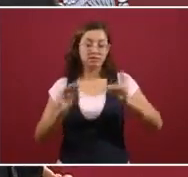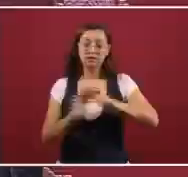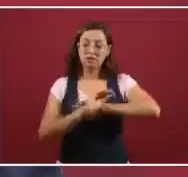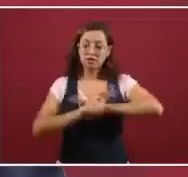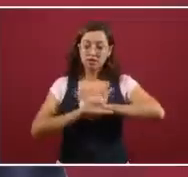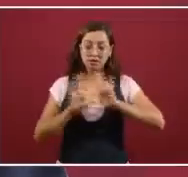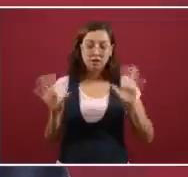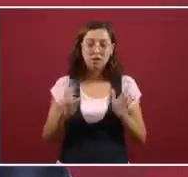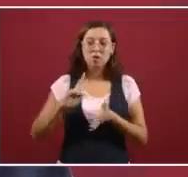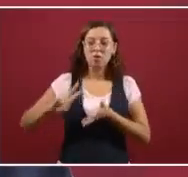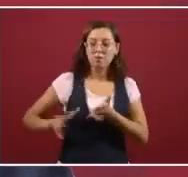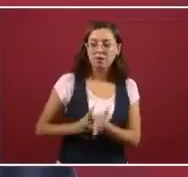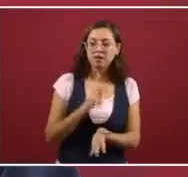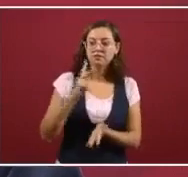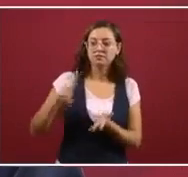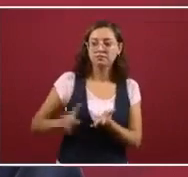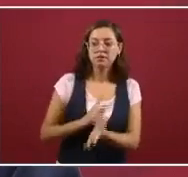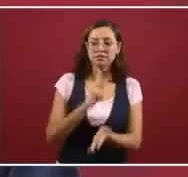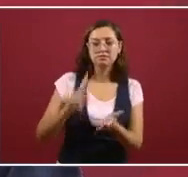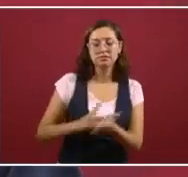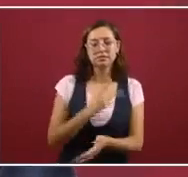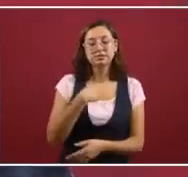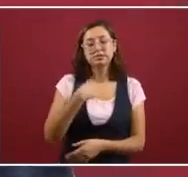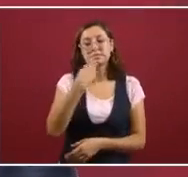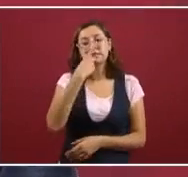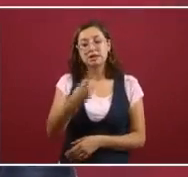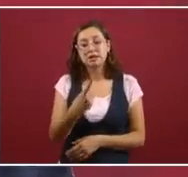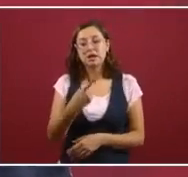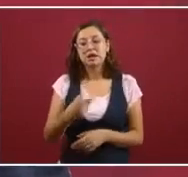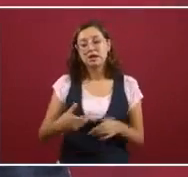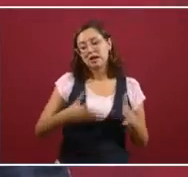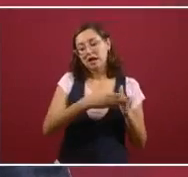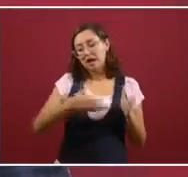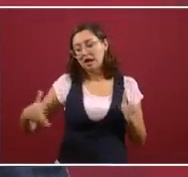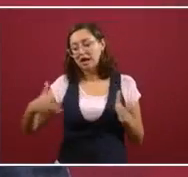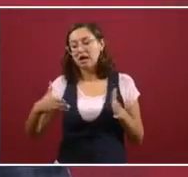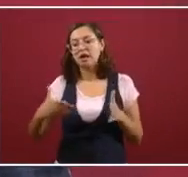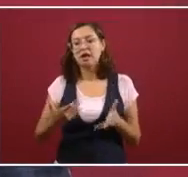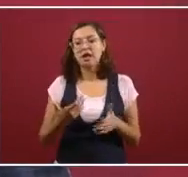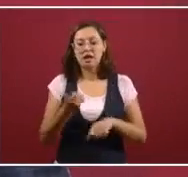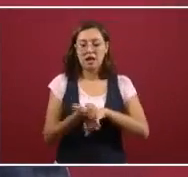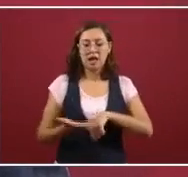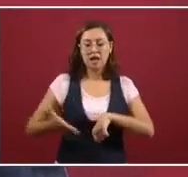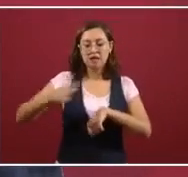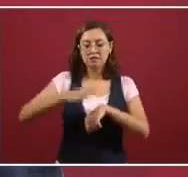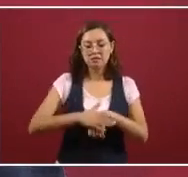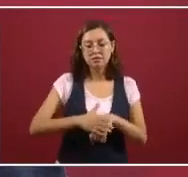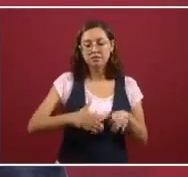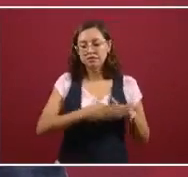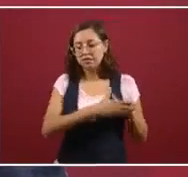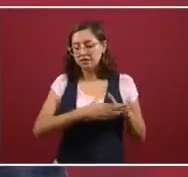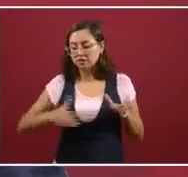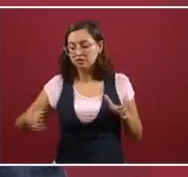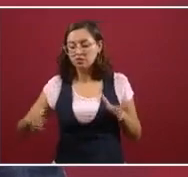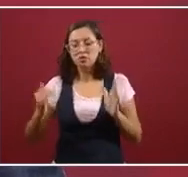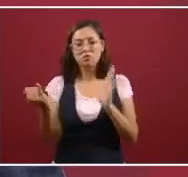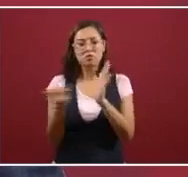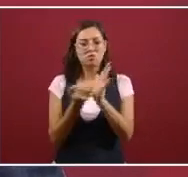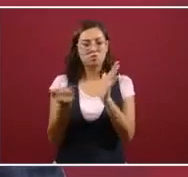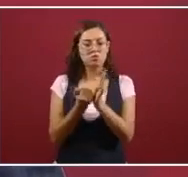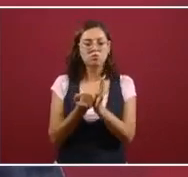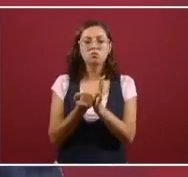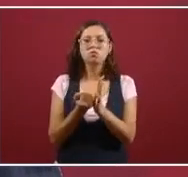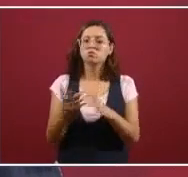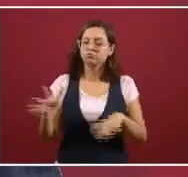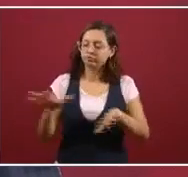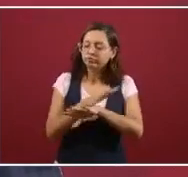en múltiples ocasiones anteriores, en el sentido de que durante los primeros años de la administración el espacio fiscal se va a ir